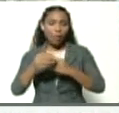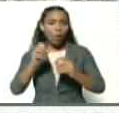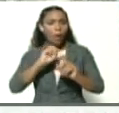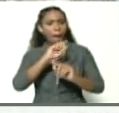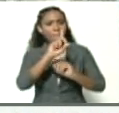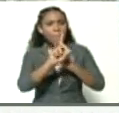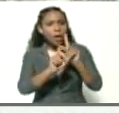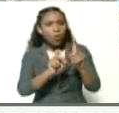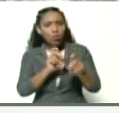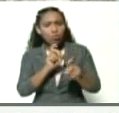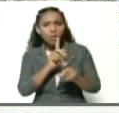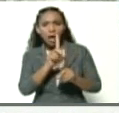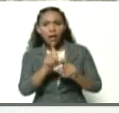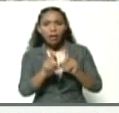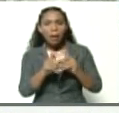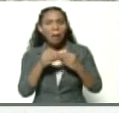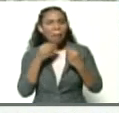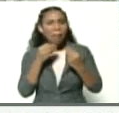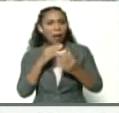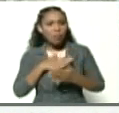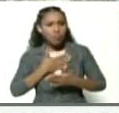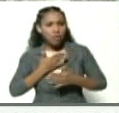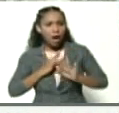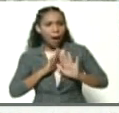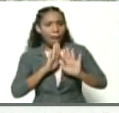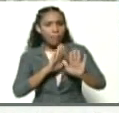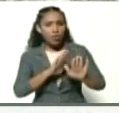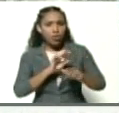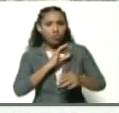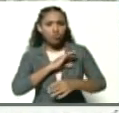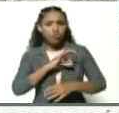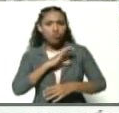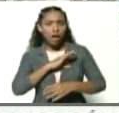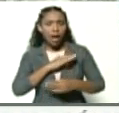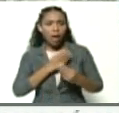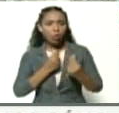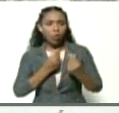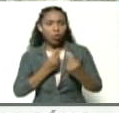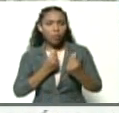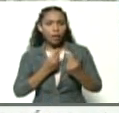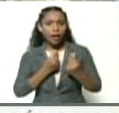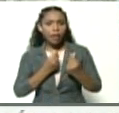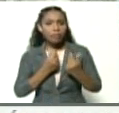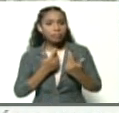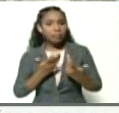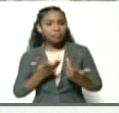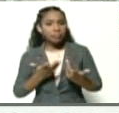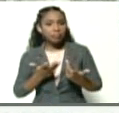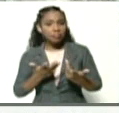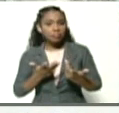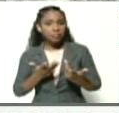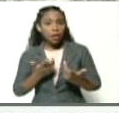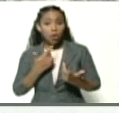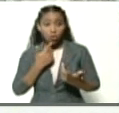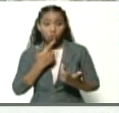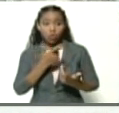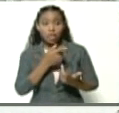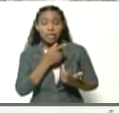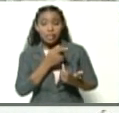estudio, para poder apoyarlos social y económicamente. Y lo dicen.